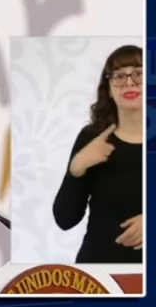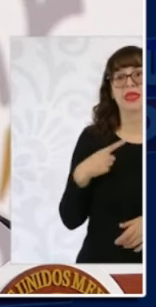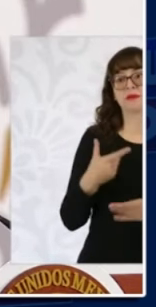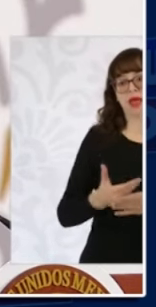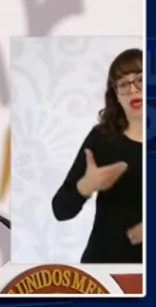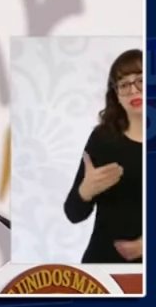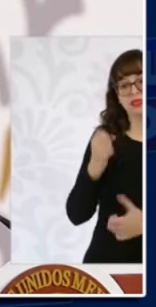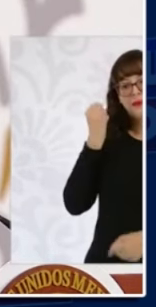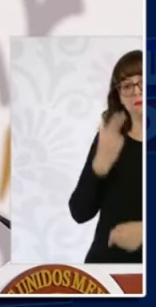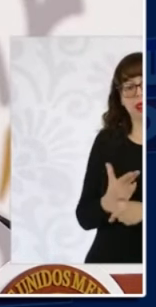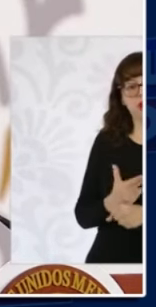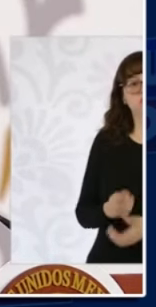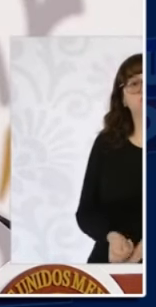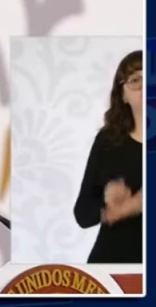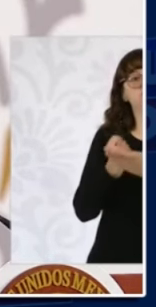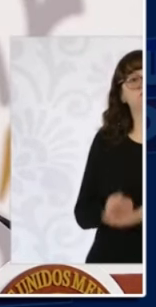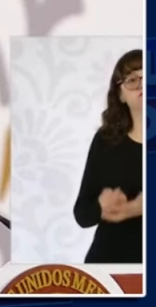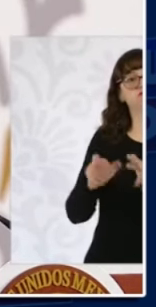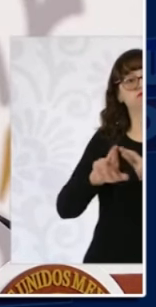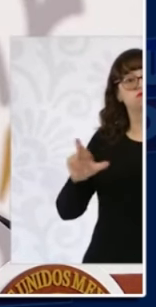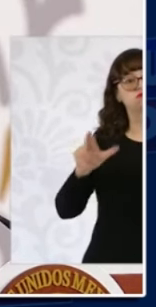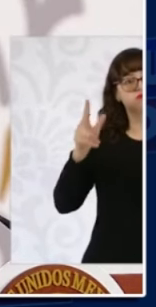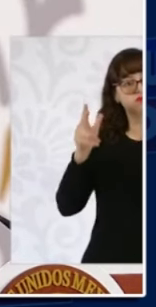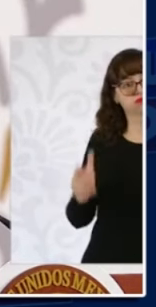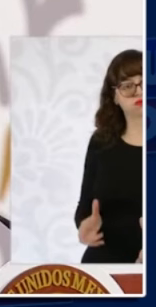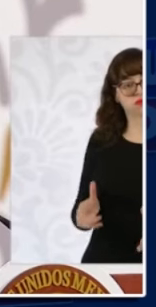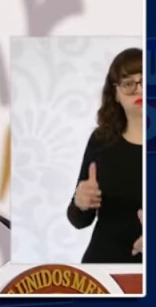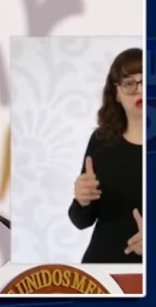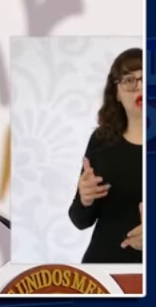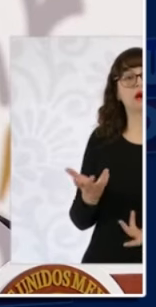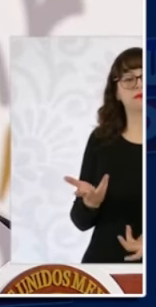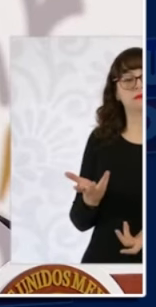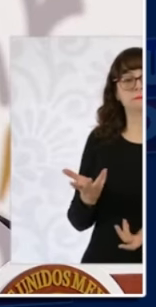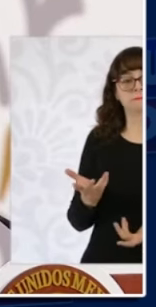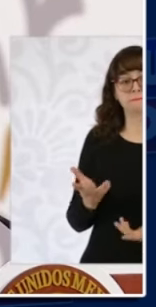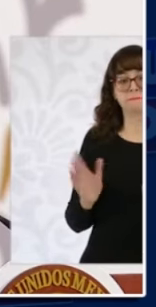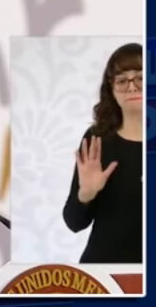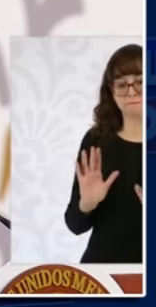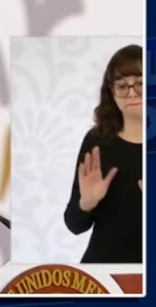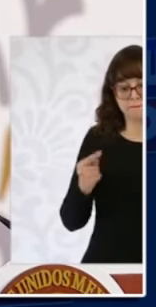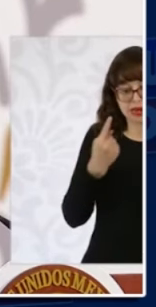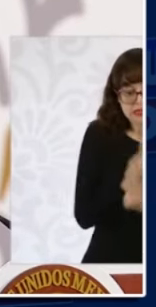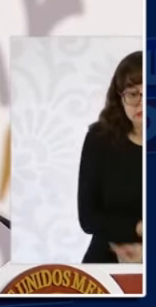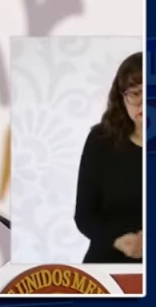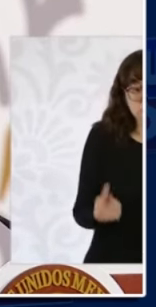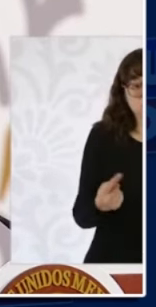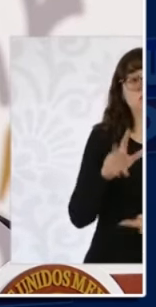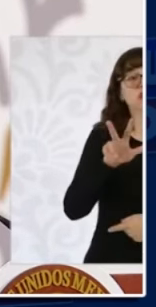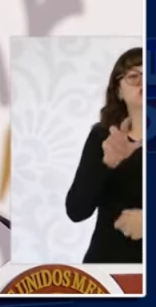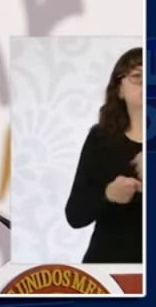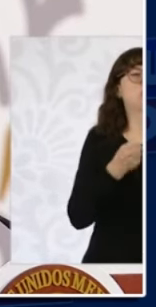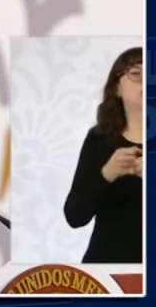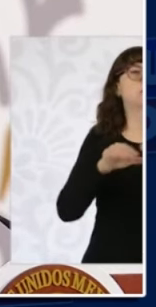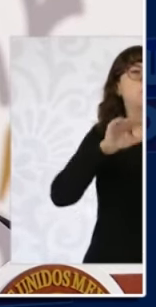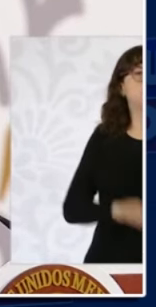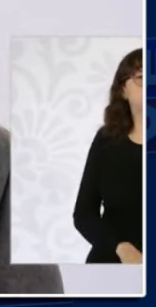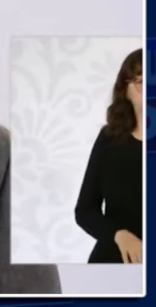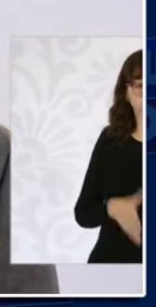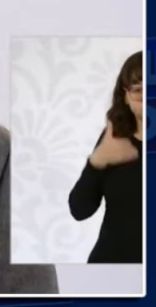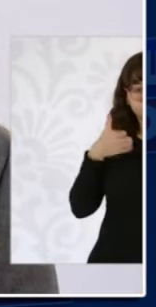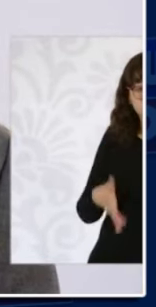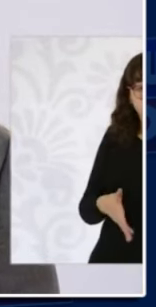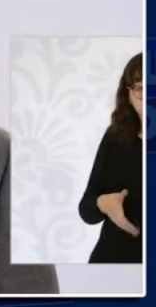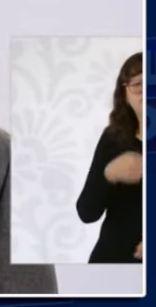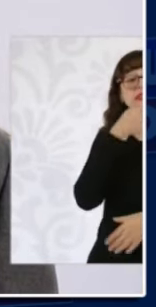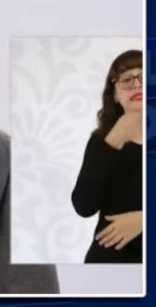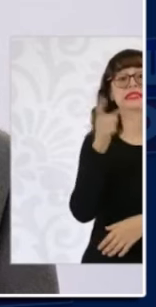Por eso se plantea en esta reforma que sea a menor, con prioridad a los menores de 18 Fortalecer años, las porque oportunidades las de todos